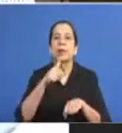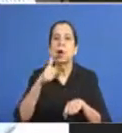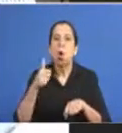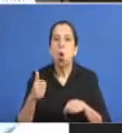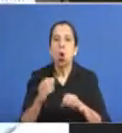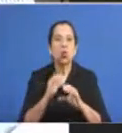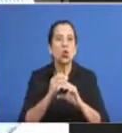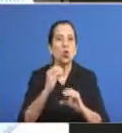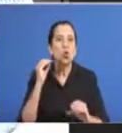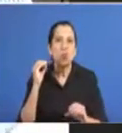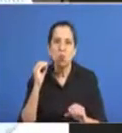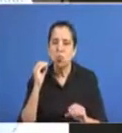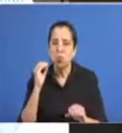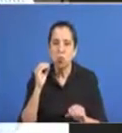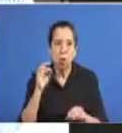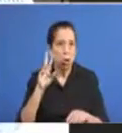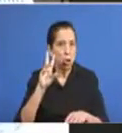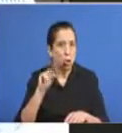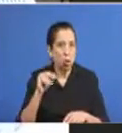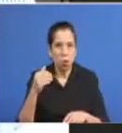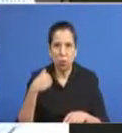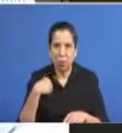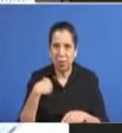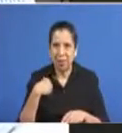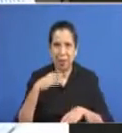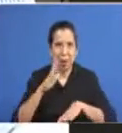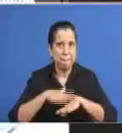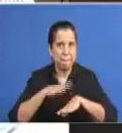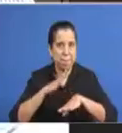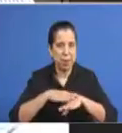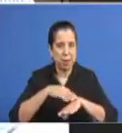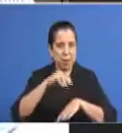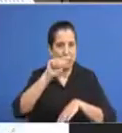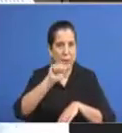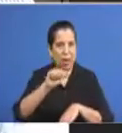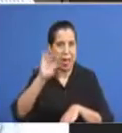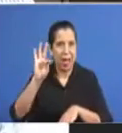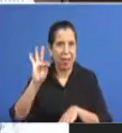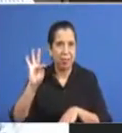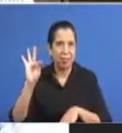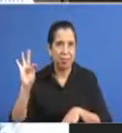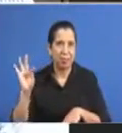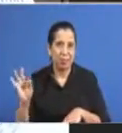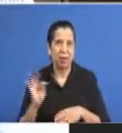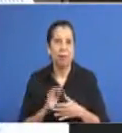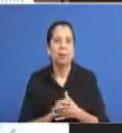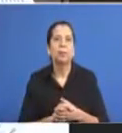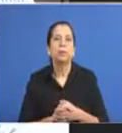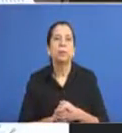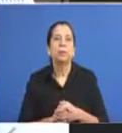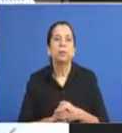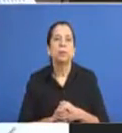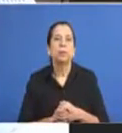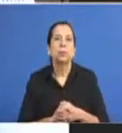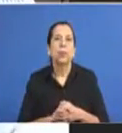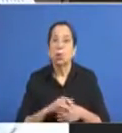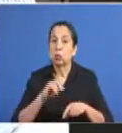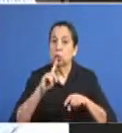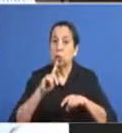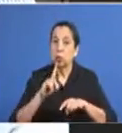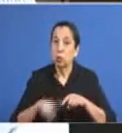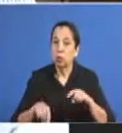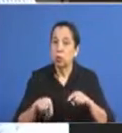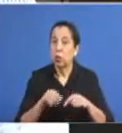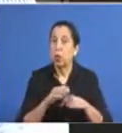está conduciendo no tiene la autorización para circular en la vía, para salir de su casa. Entonces no se puede estar dando.